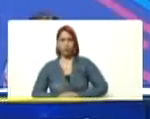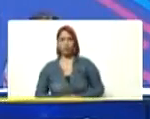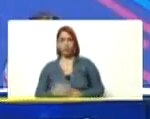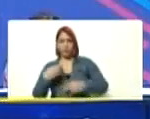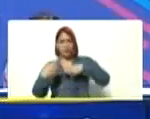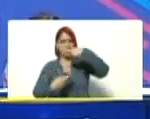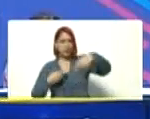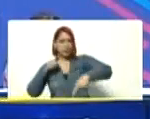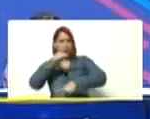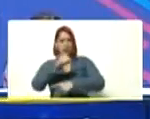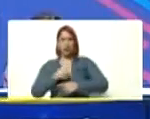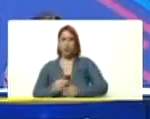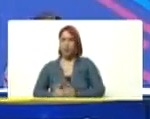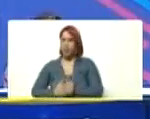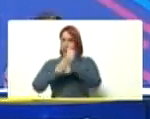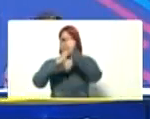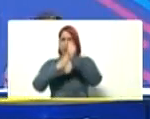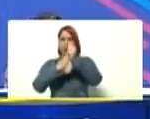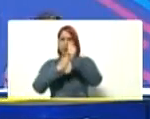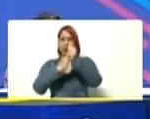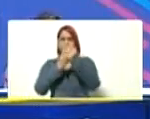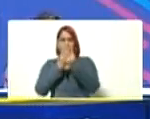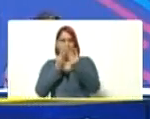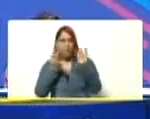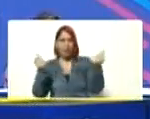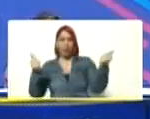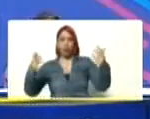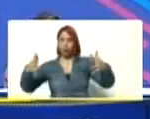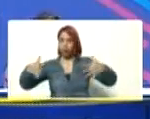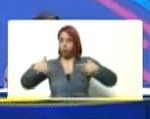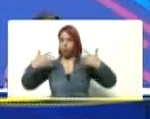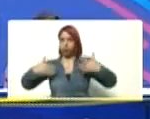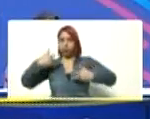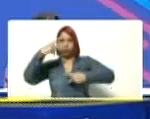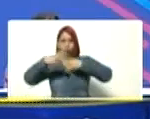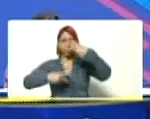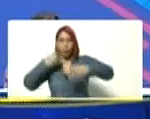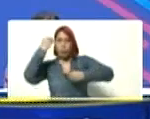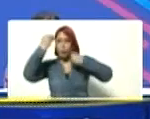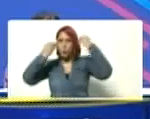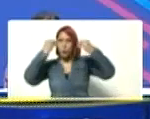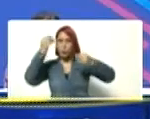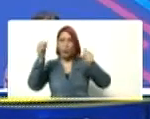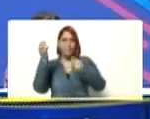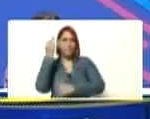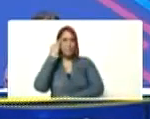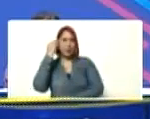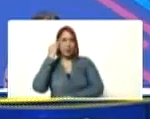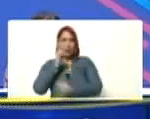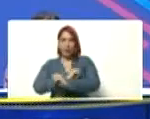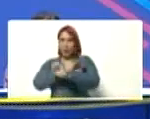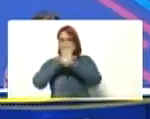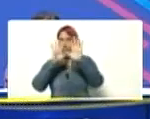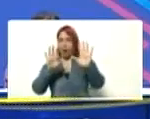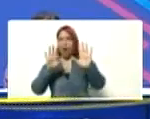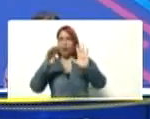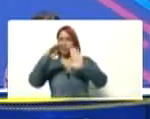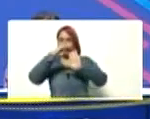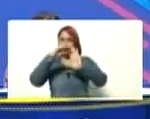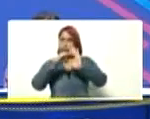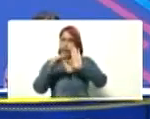Revolución. Un liderazgo fresco, alegre, planificado, con una mente clara, con